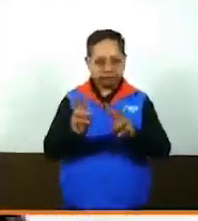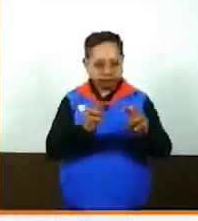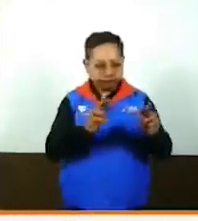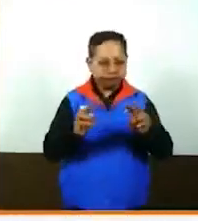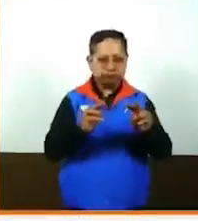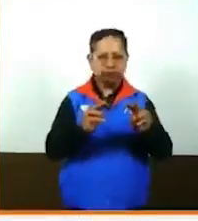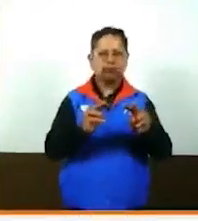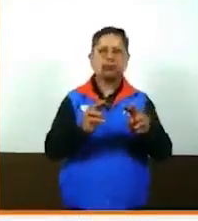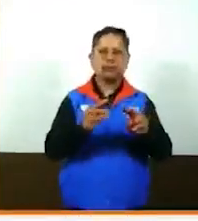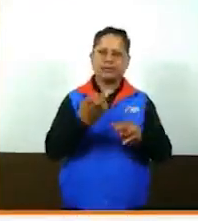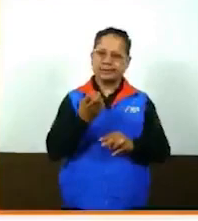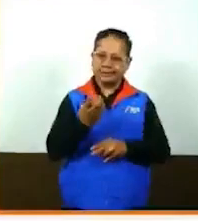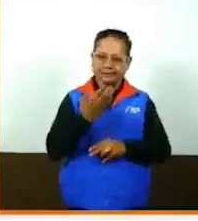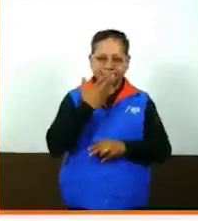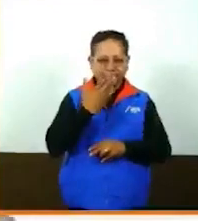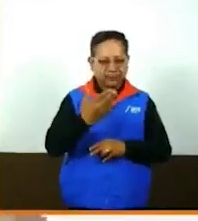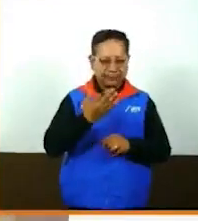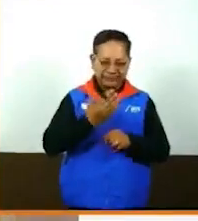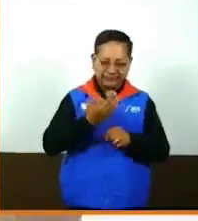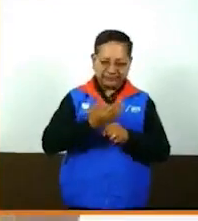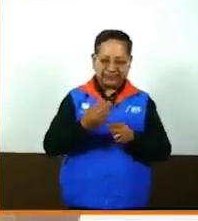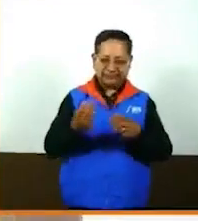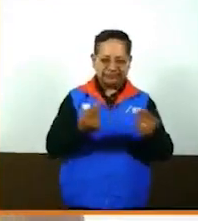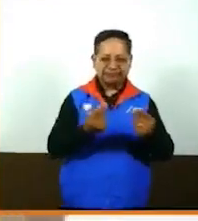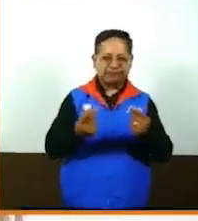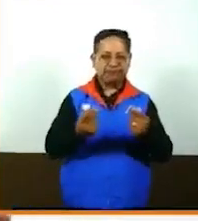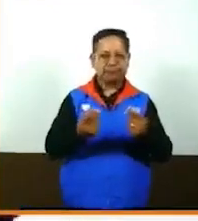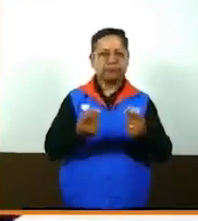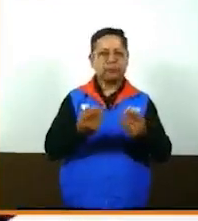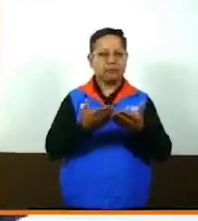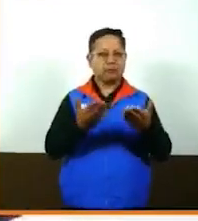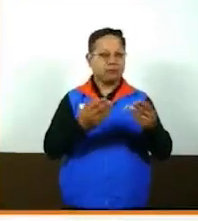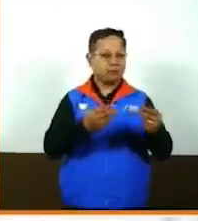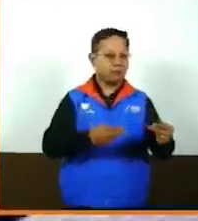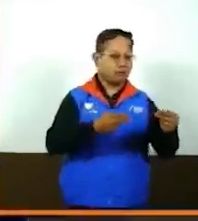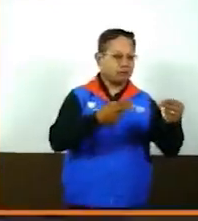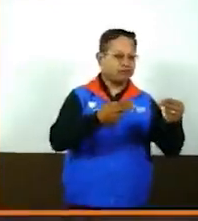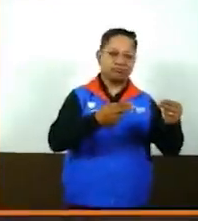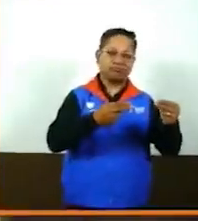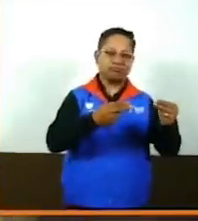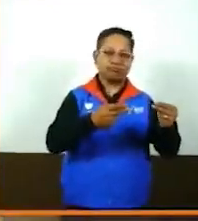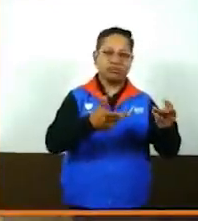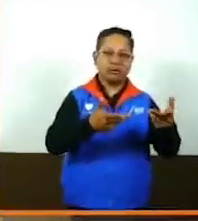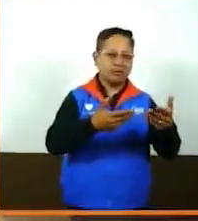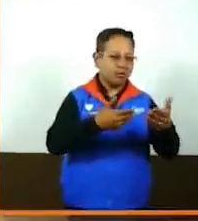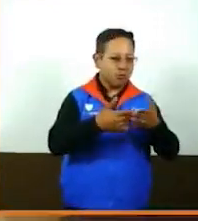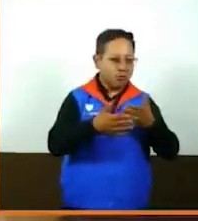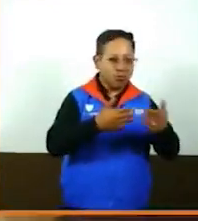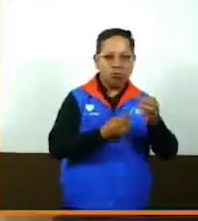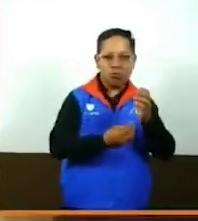vigentes. Así es. Entonces, si no, pues nos quedamos fuera y en este caso, pues fuera del mercado y una empresa fuera del mercado.